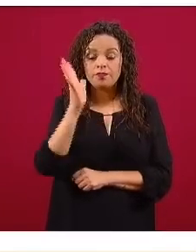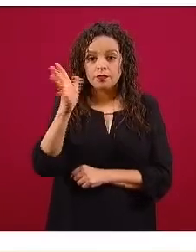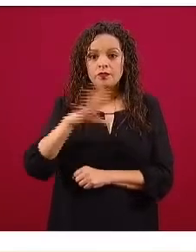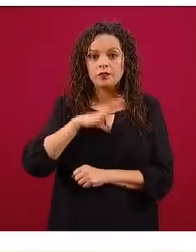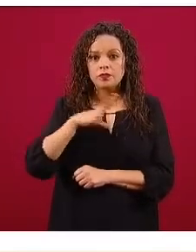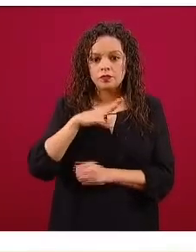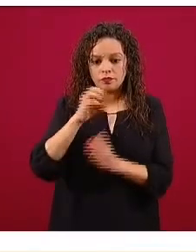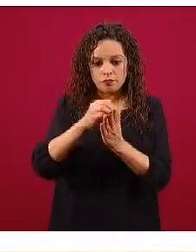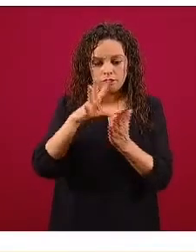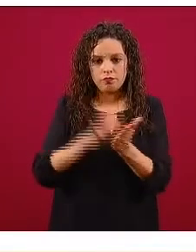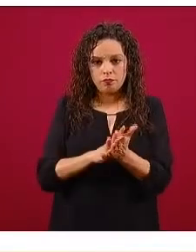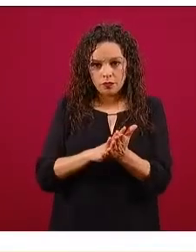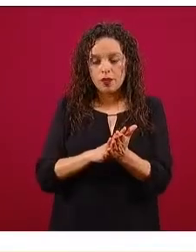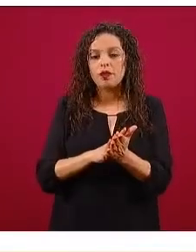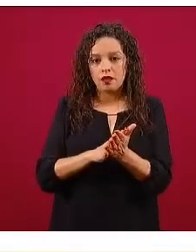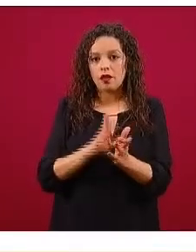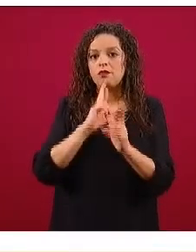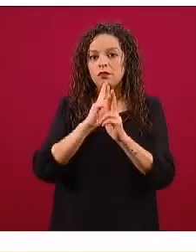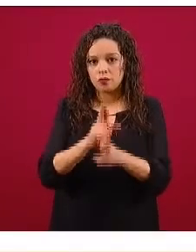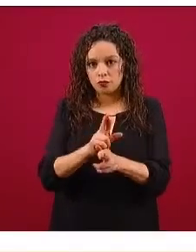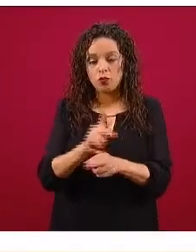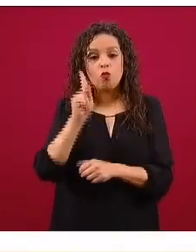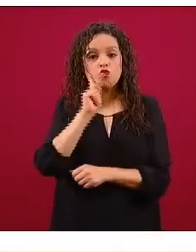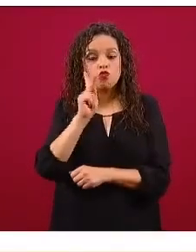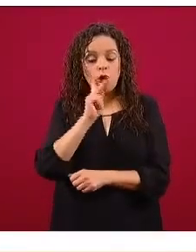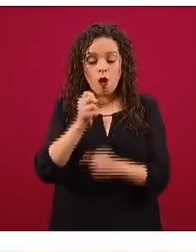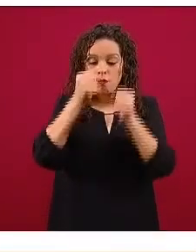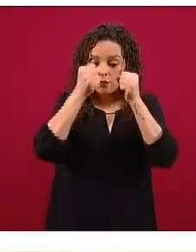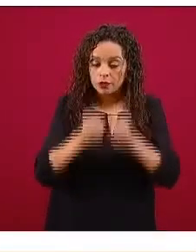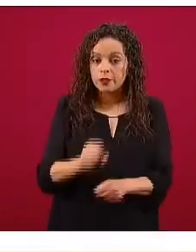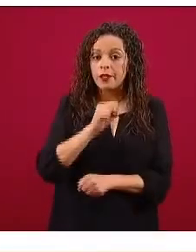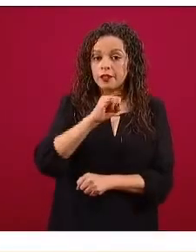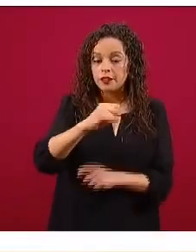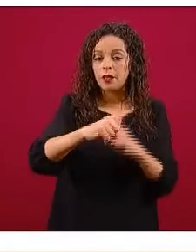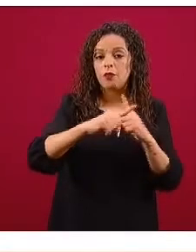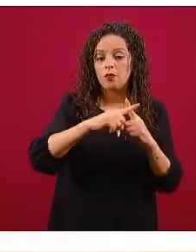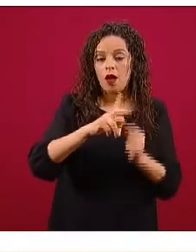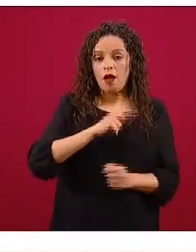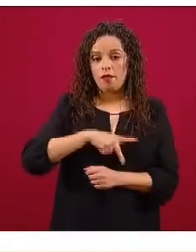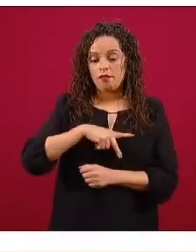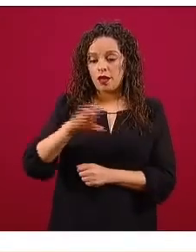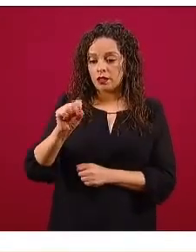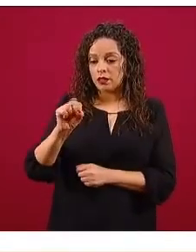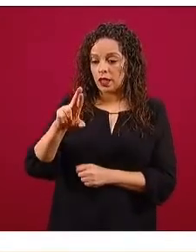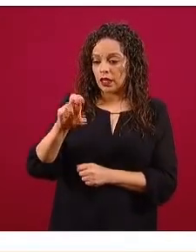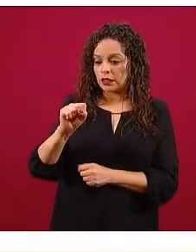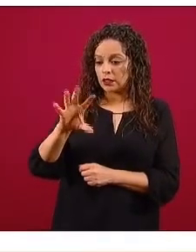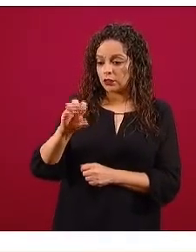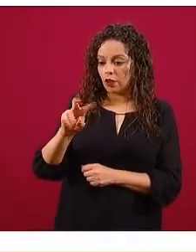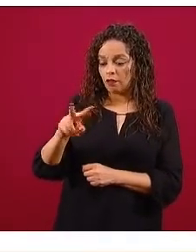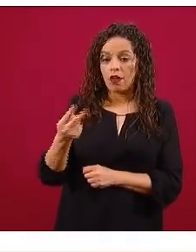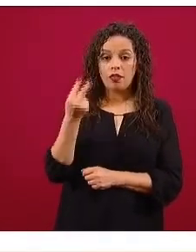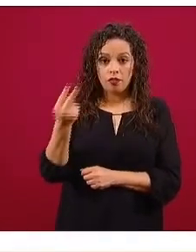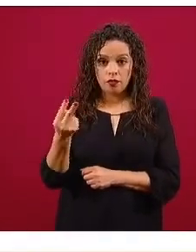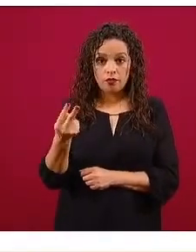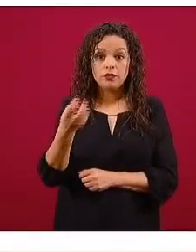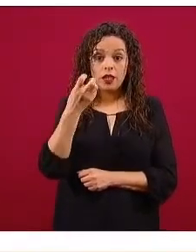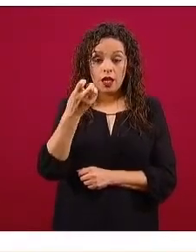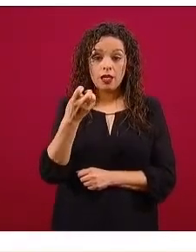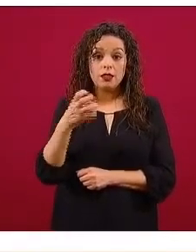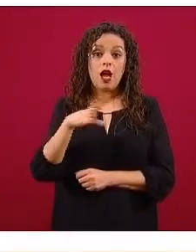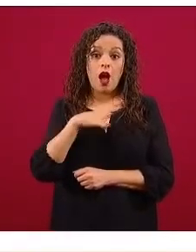laboratorio de prueba confirmatoria positiva para virus sales co2 por lo tanto tenemos la evidencia